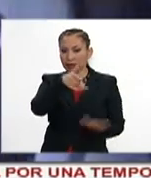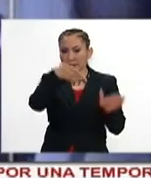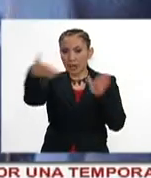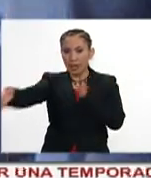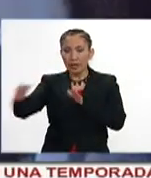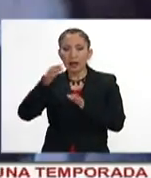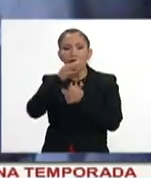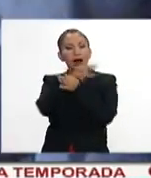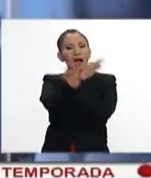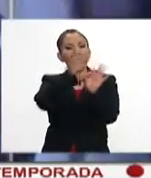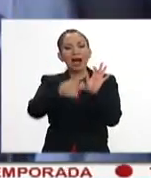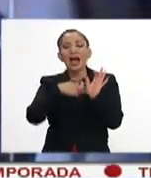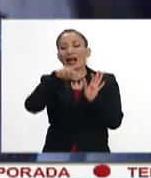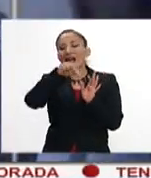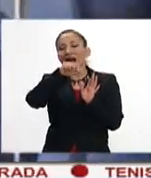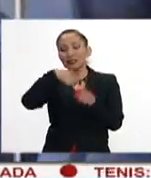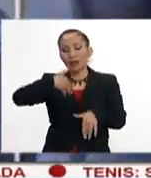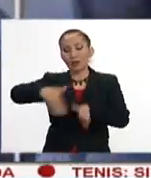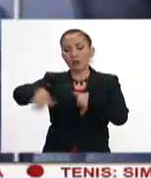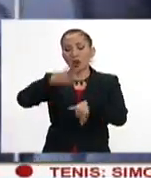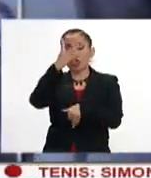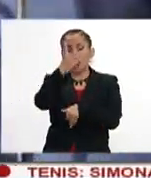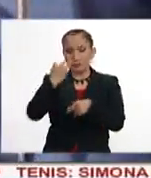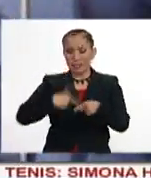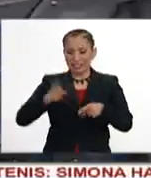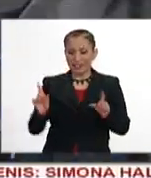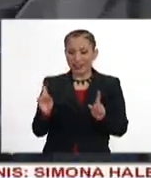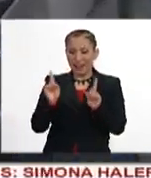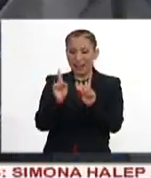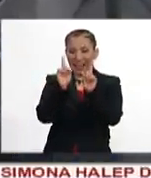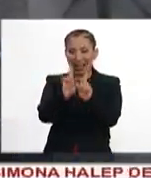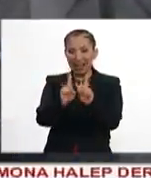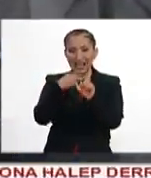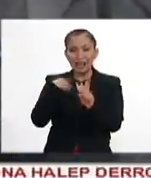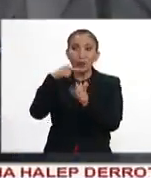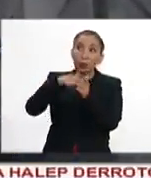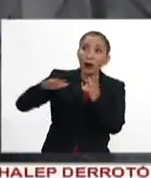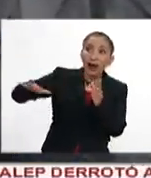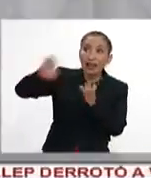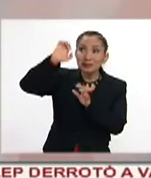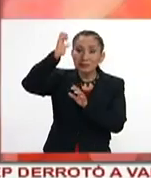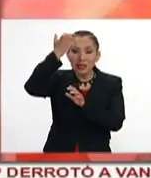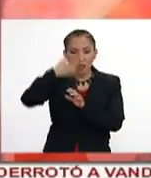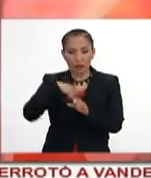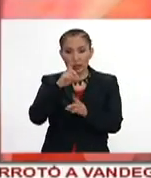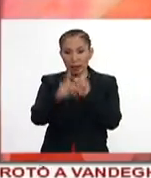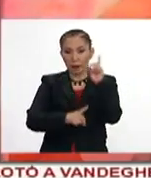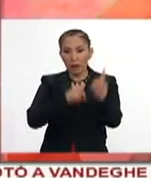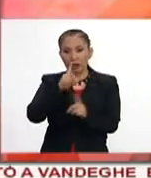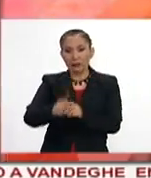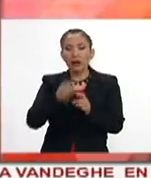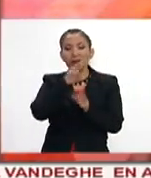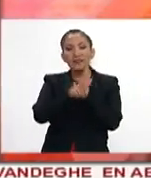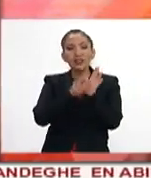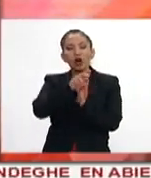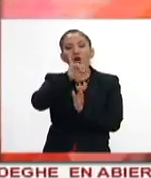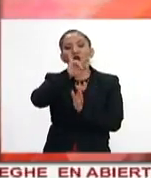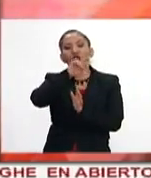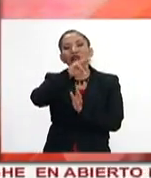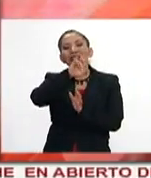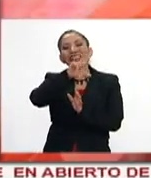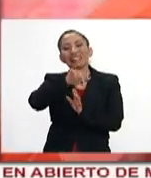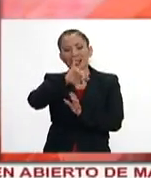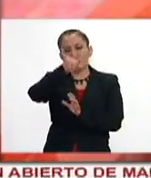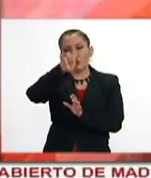adelante transmite en vivo la NASA la caminata de 2 astronautas en la estación espacial. Y en los deportes filtran videos de Julio César